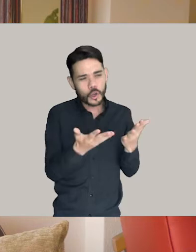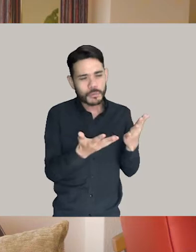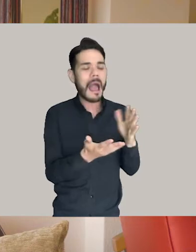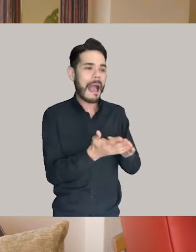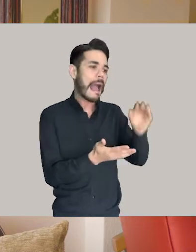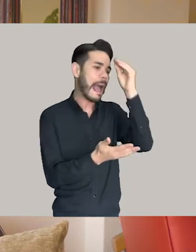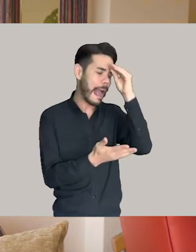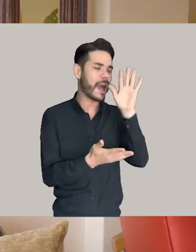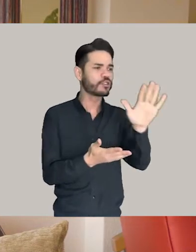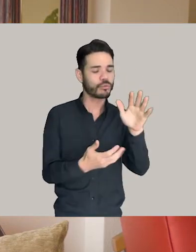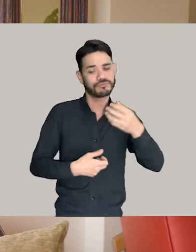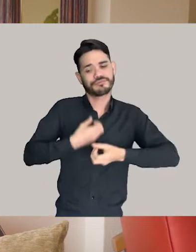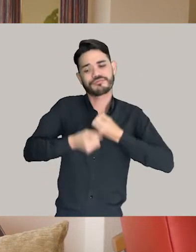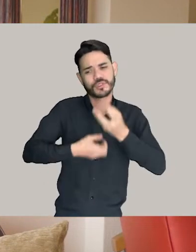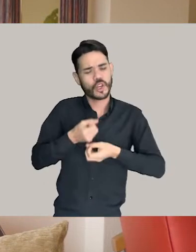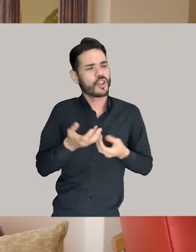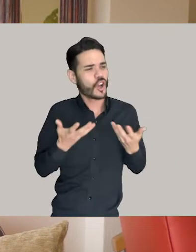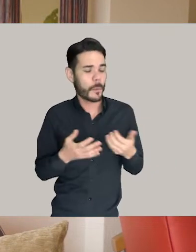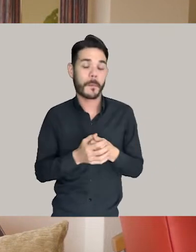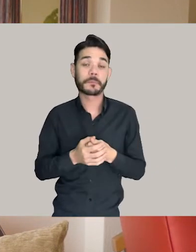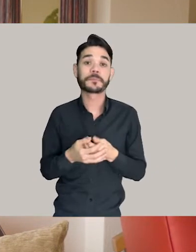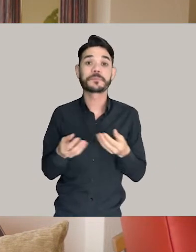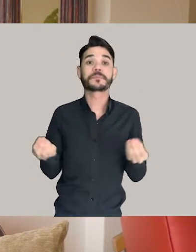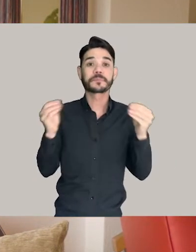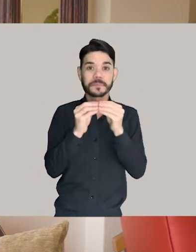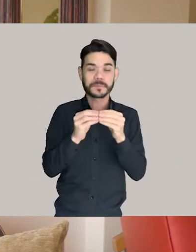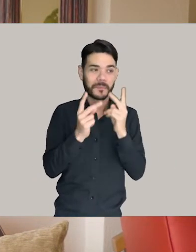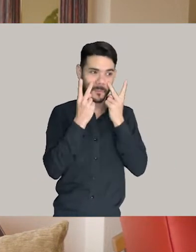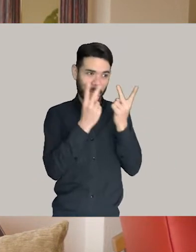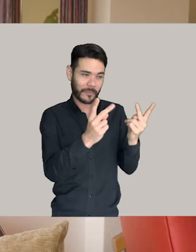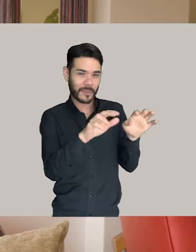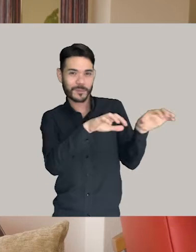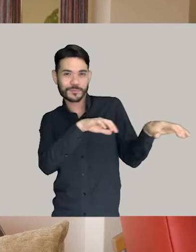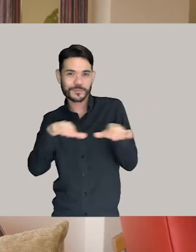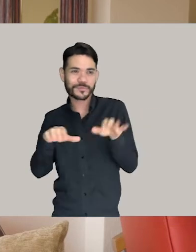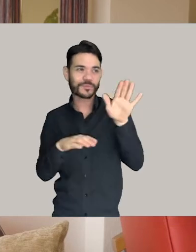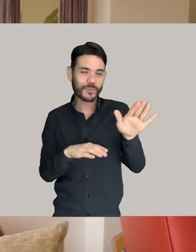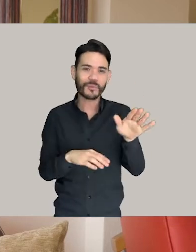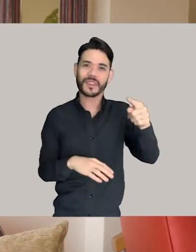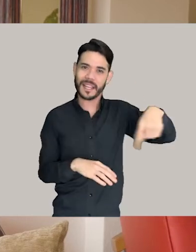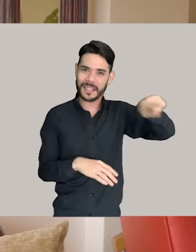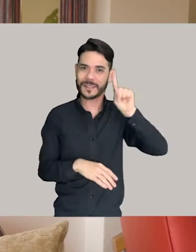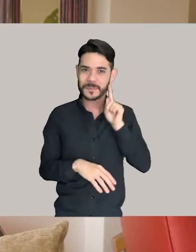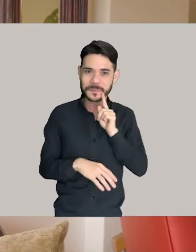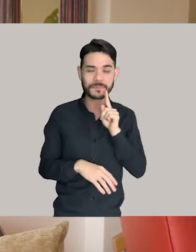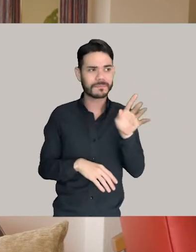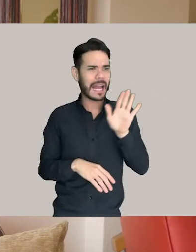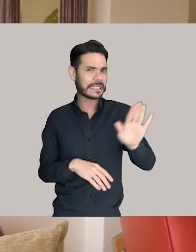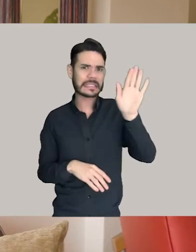expresarse. Aparte que observé el modo de actuar de ellos. Son personas que